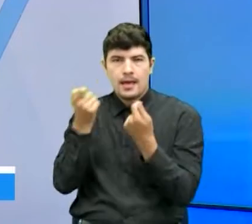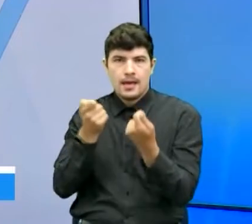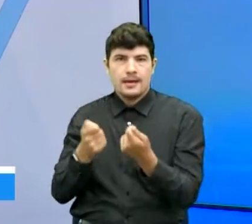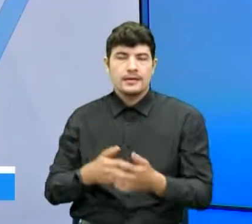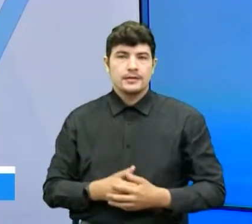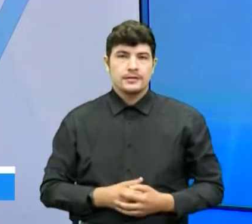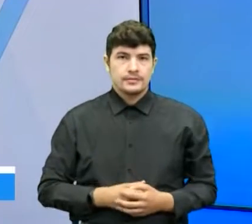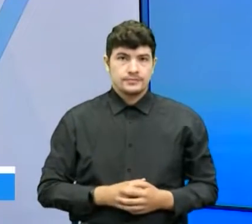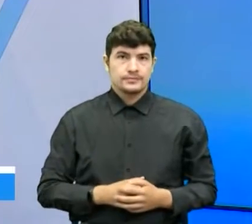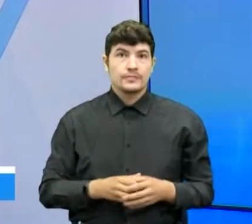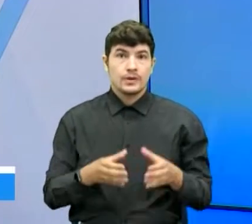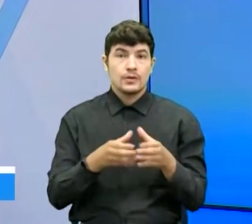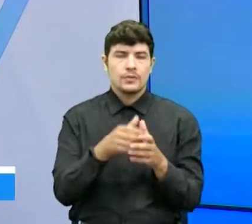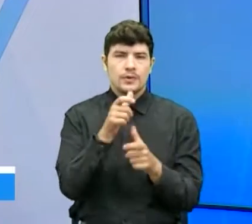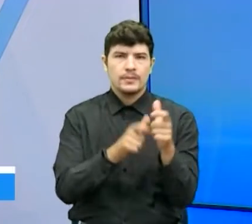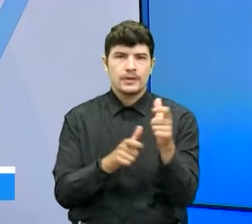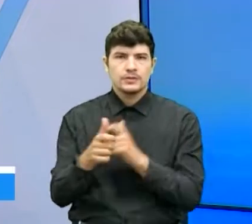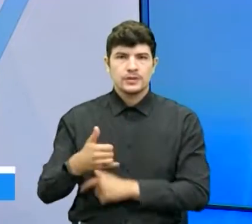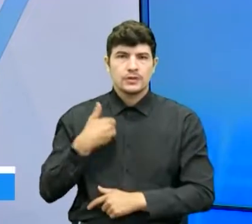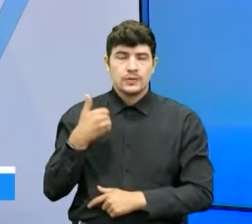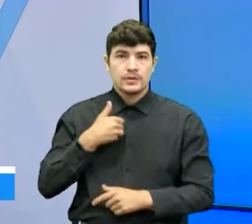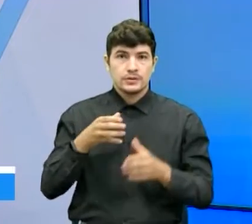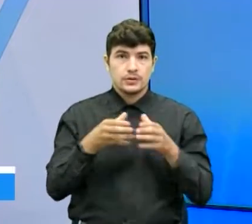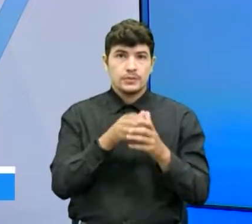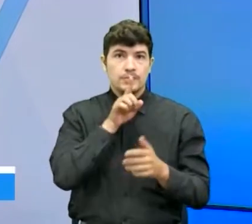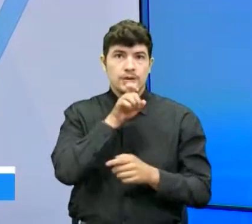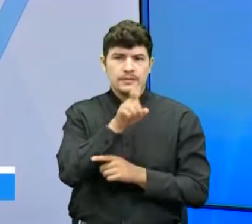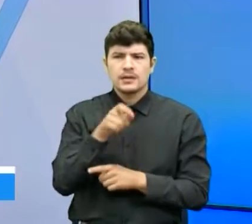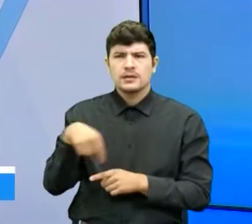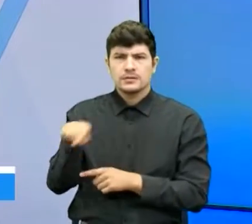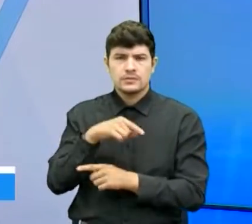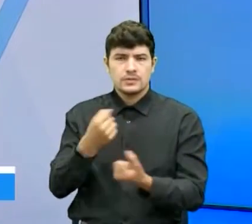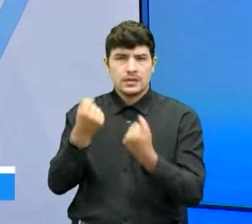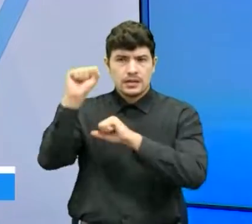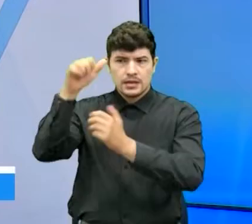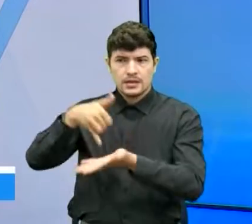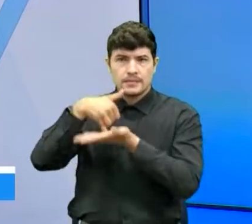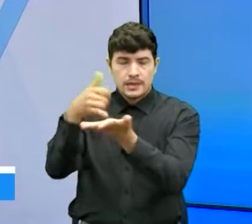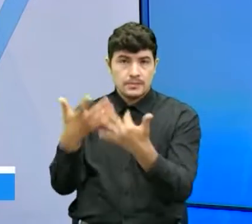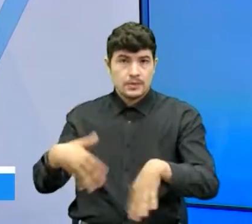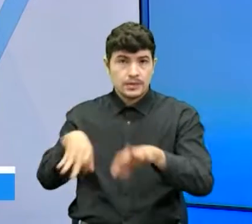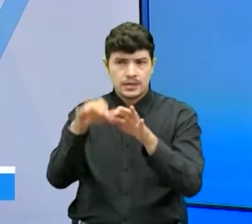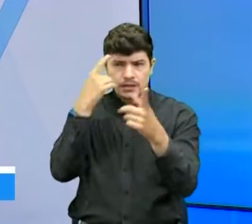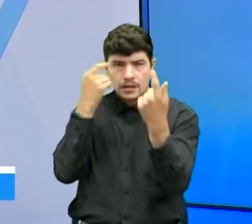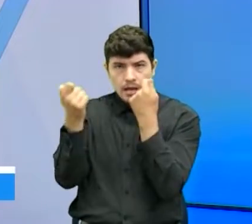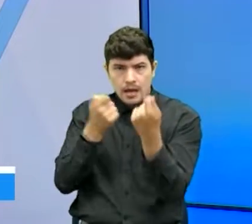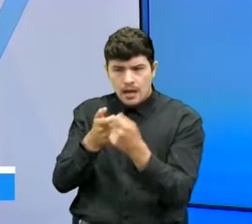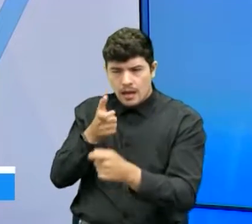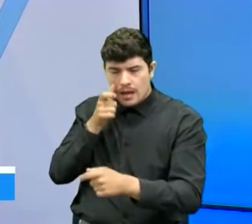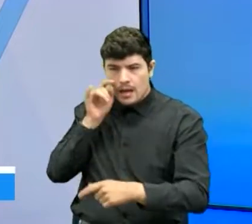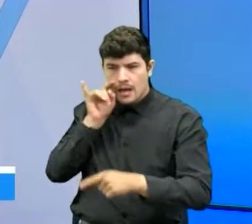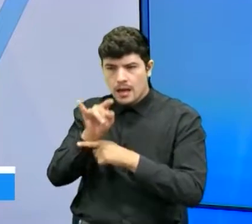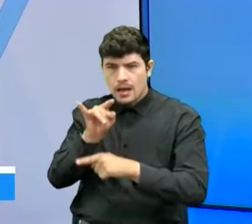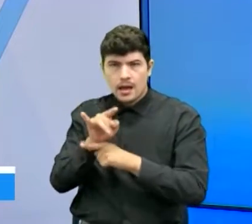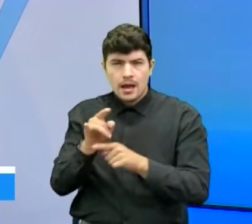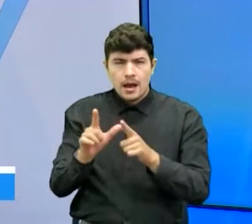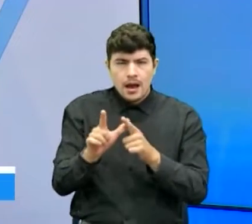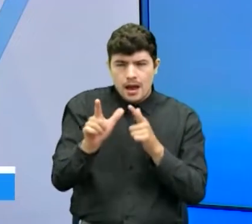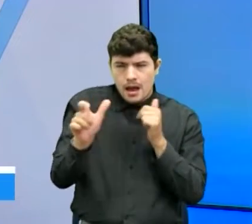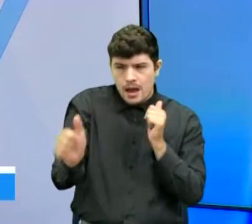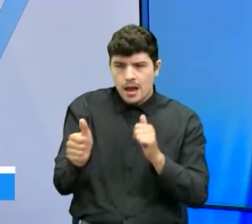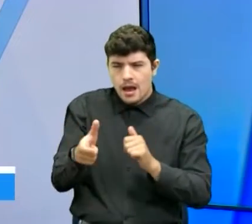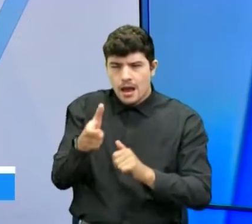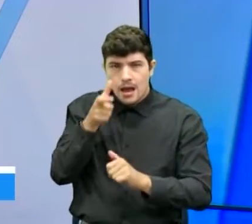Y un grupo de jóvenes bumangueses ganaron un importante premio al desarrollar una estrategia para monitorear de manera remota